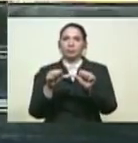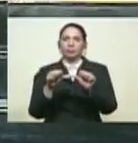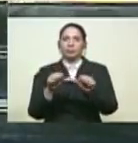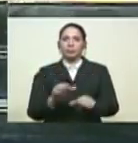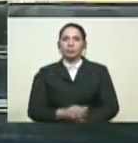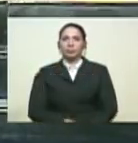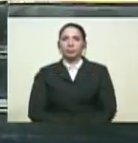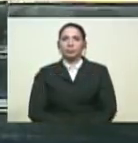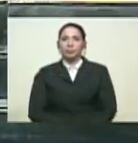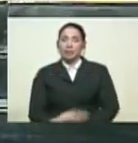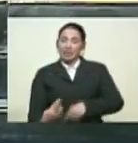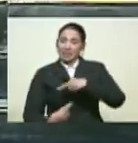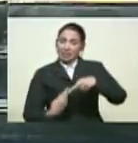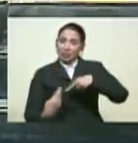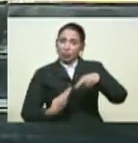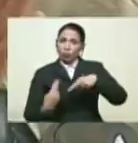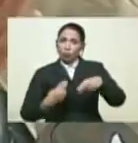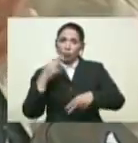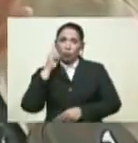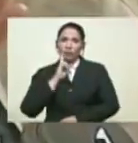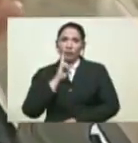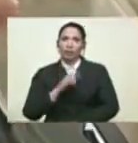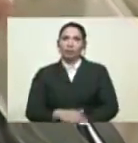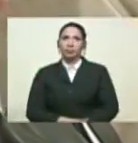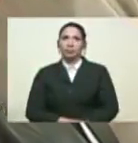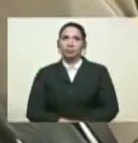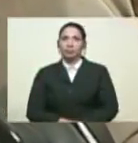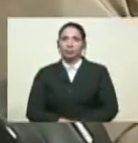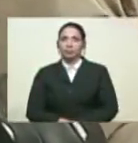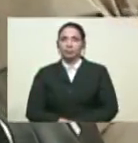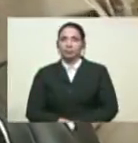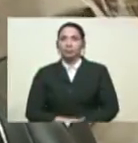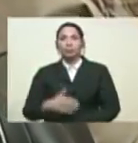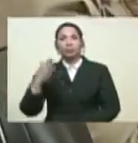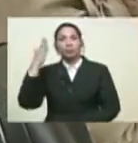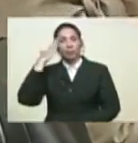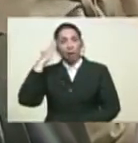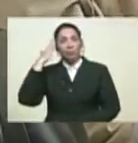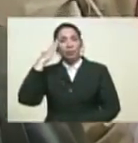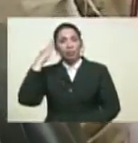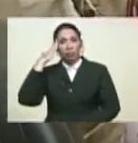La Revolución Bolivariana ha sabido enfrentar